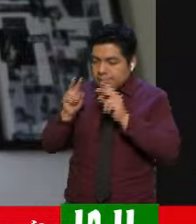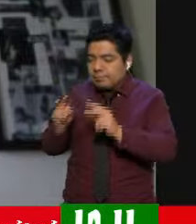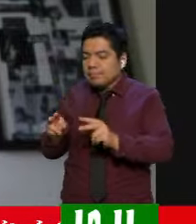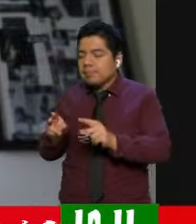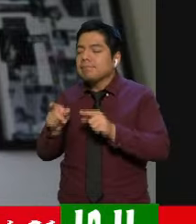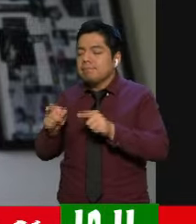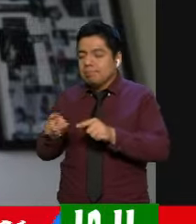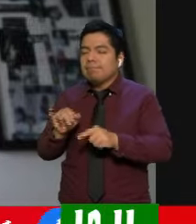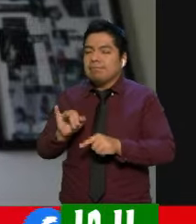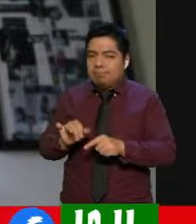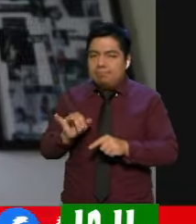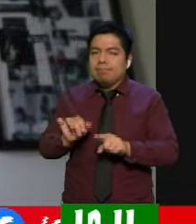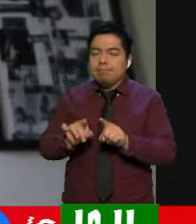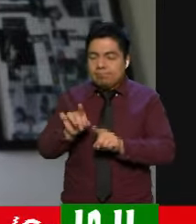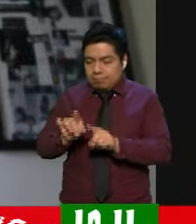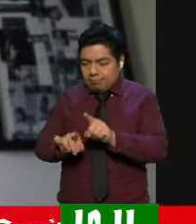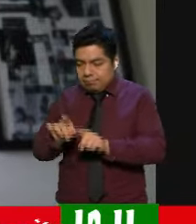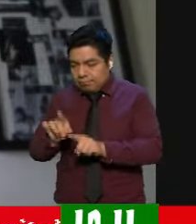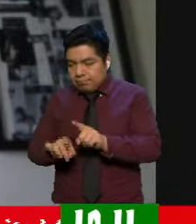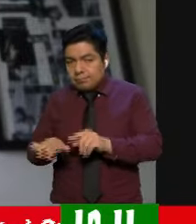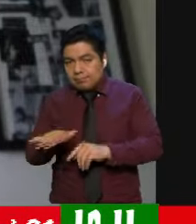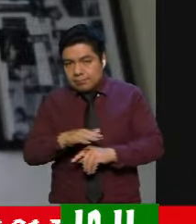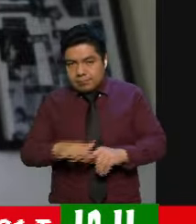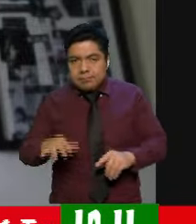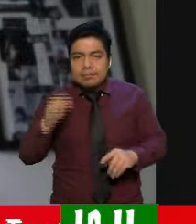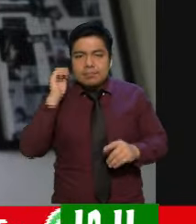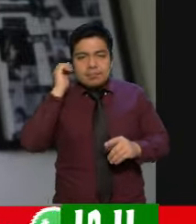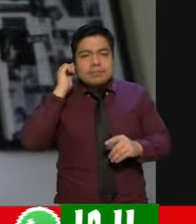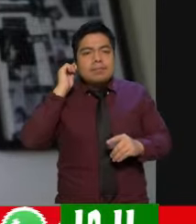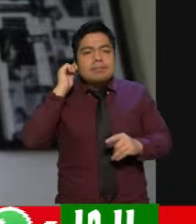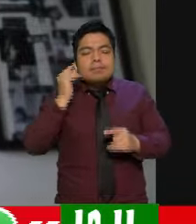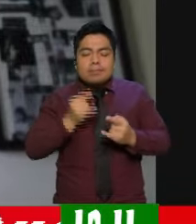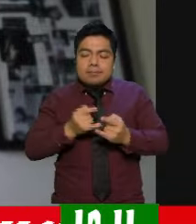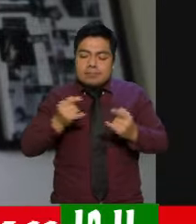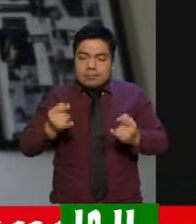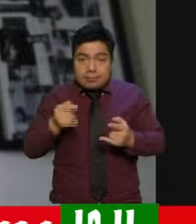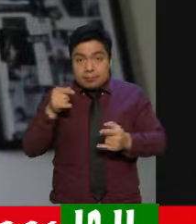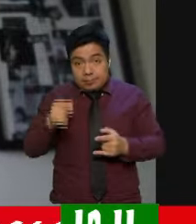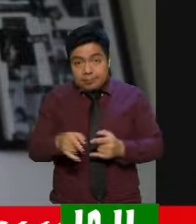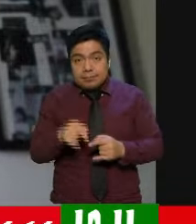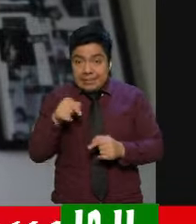cuenta que defendió dicha sentencia cabalmente a lo largo de su historia. Justo